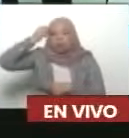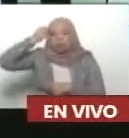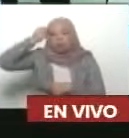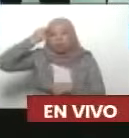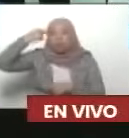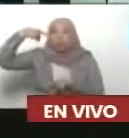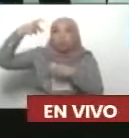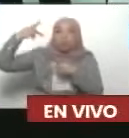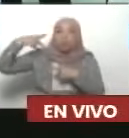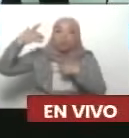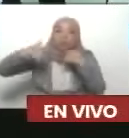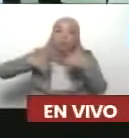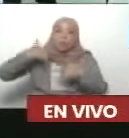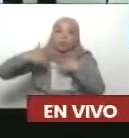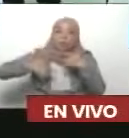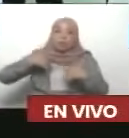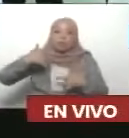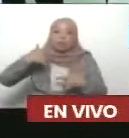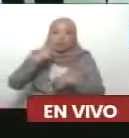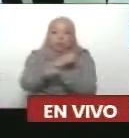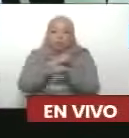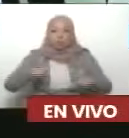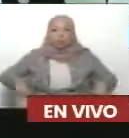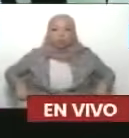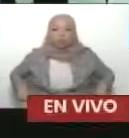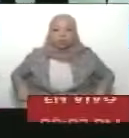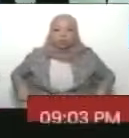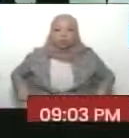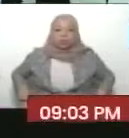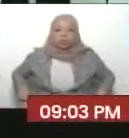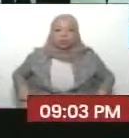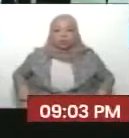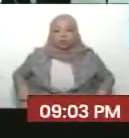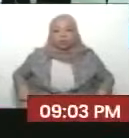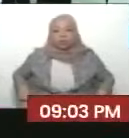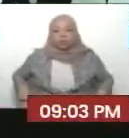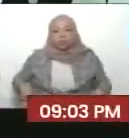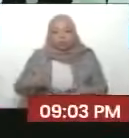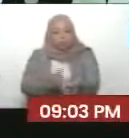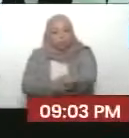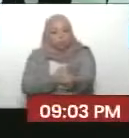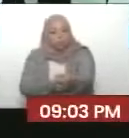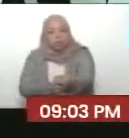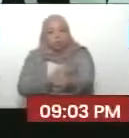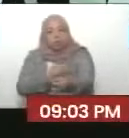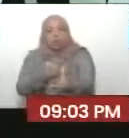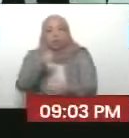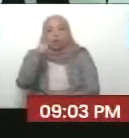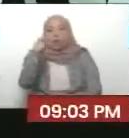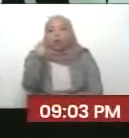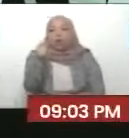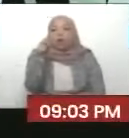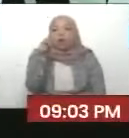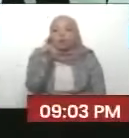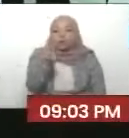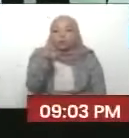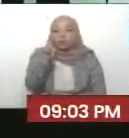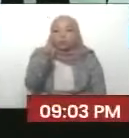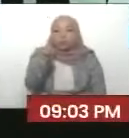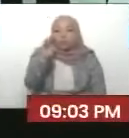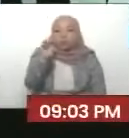repente vi un acto que hicieron en Portuguesa, en el hermoso municipio Turén. Mi saludo a la gente en Turén, por